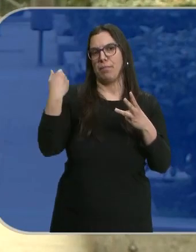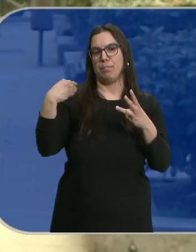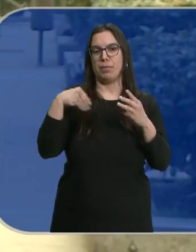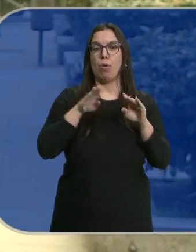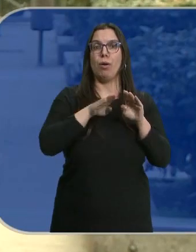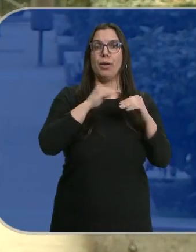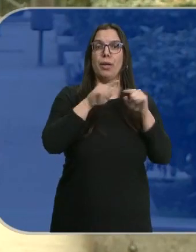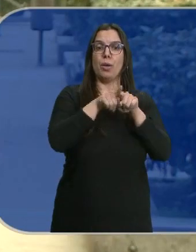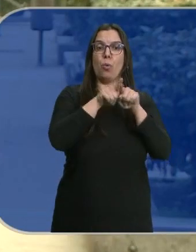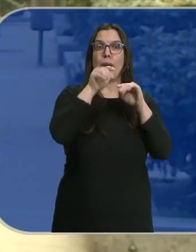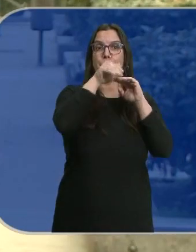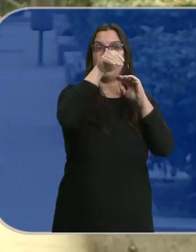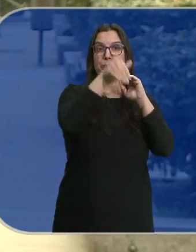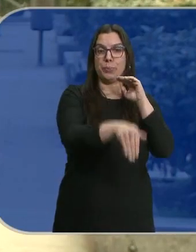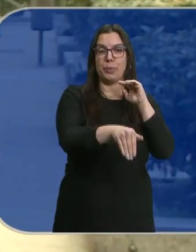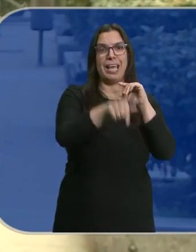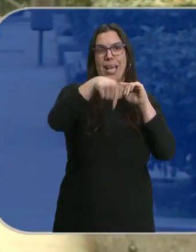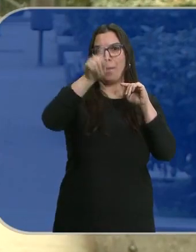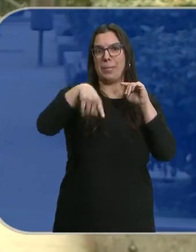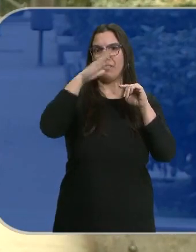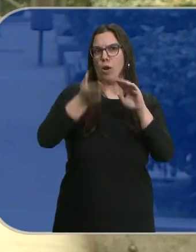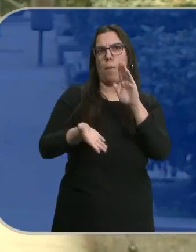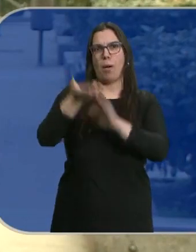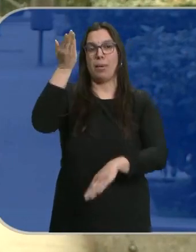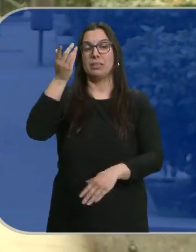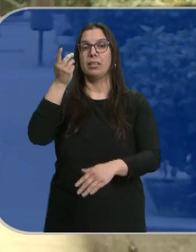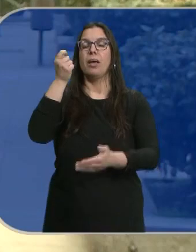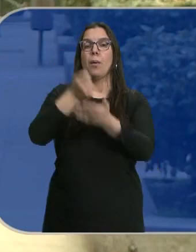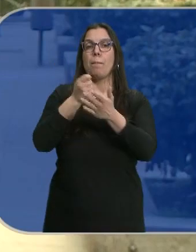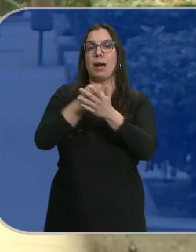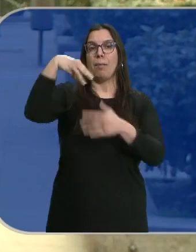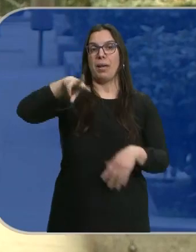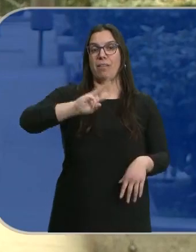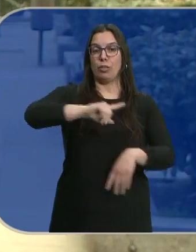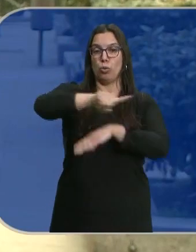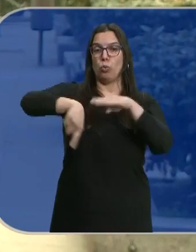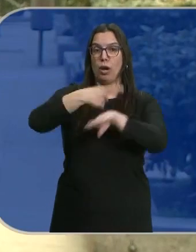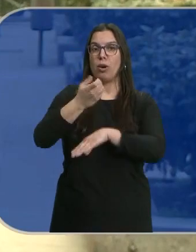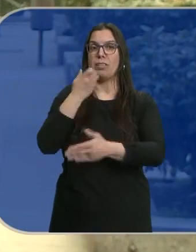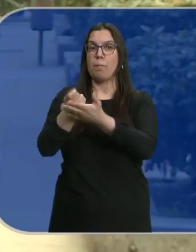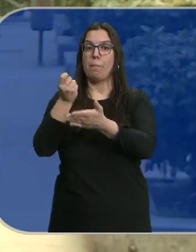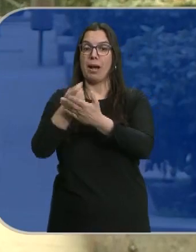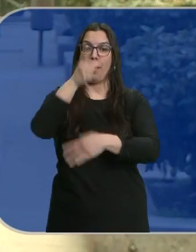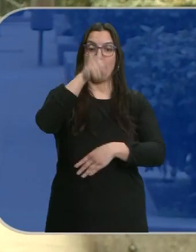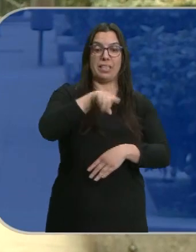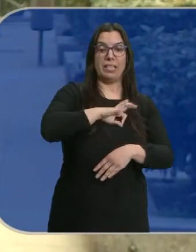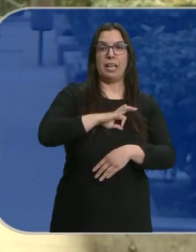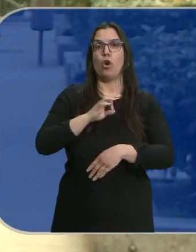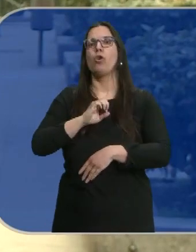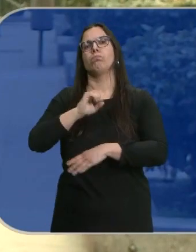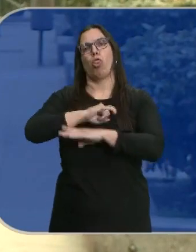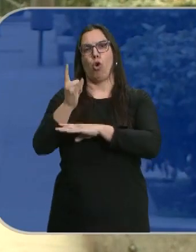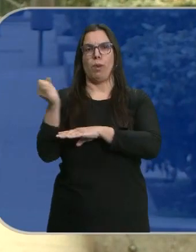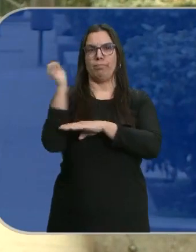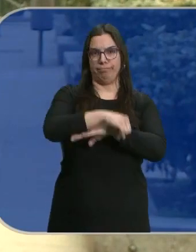con la tendencia que llevaba a la baja de los últimos meses. En febrero se ha pagado el megavatio hora al doble de lo que se pagó en el mes de enero.